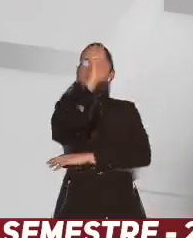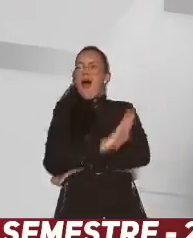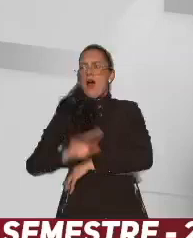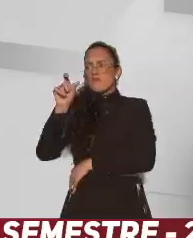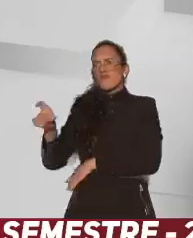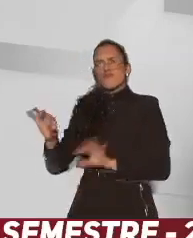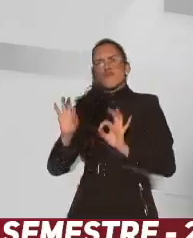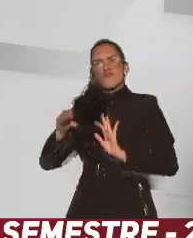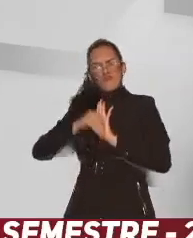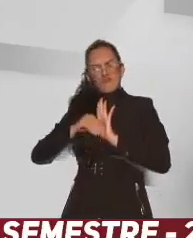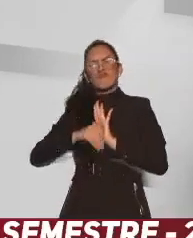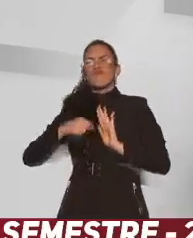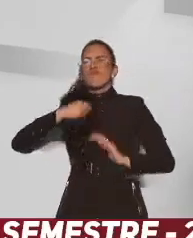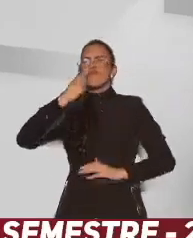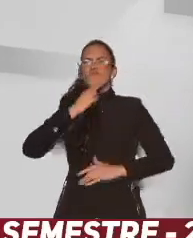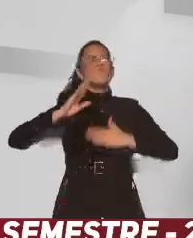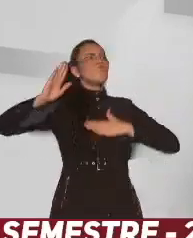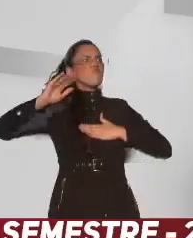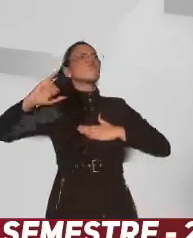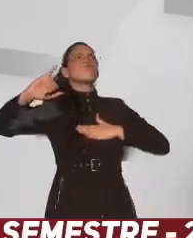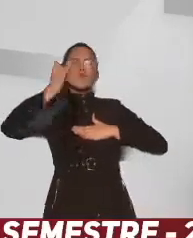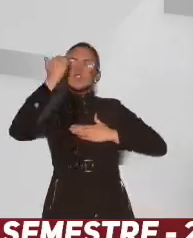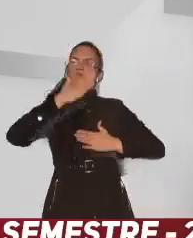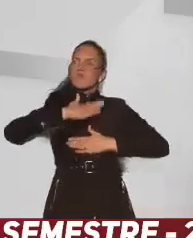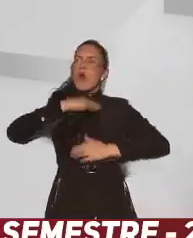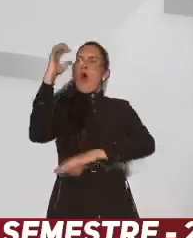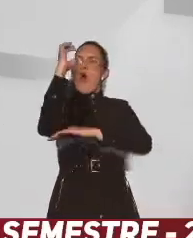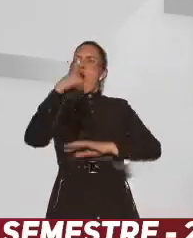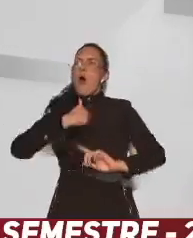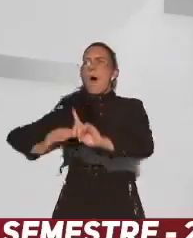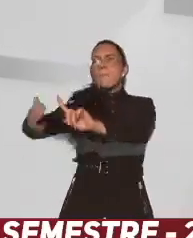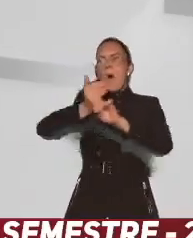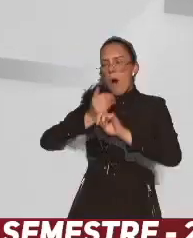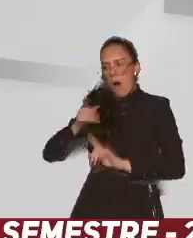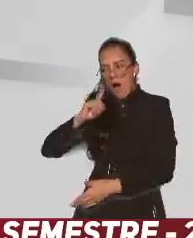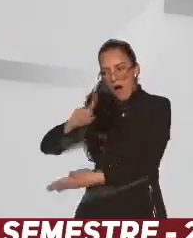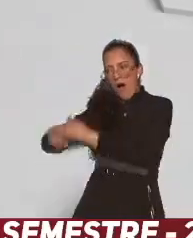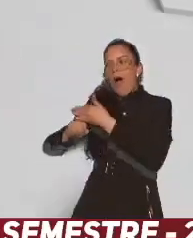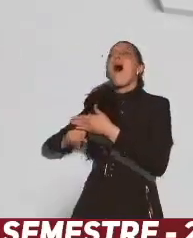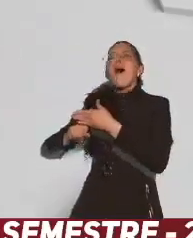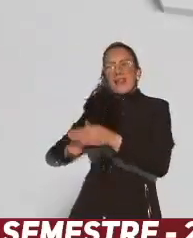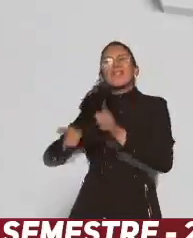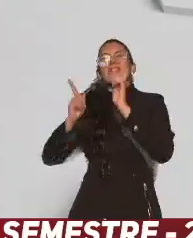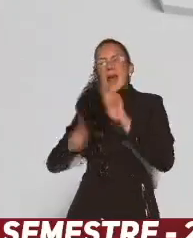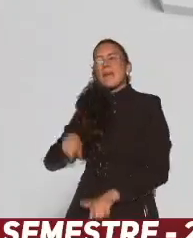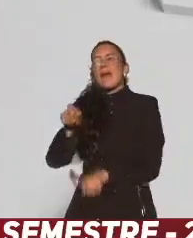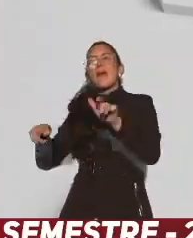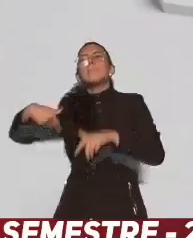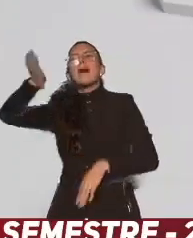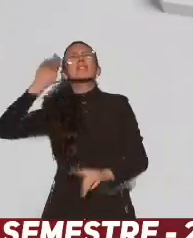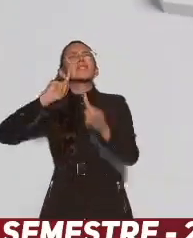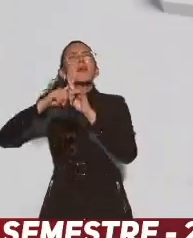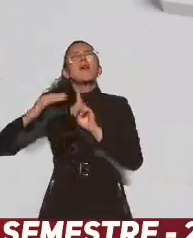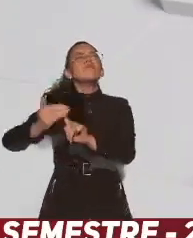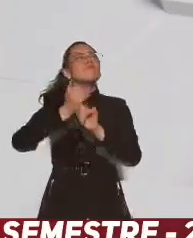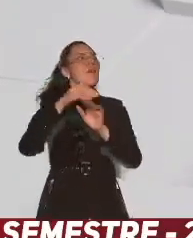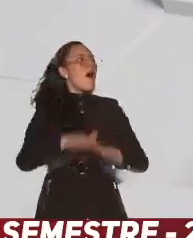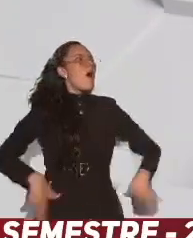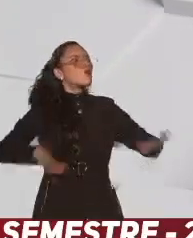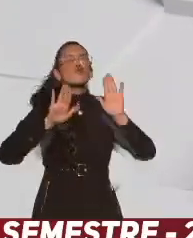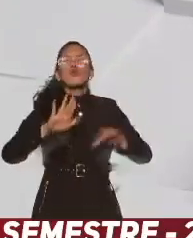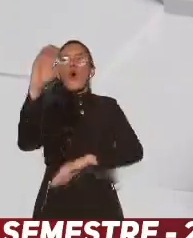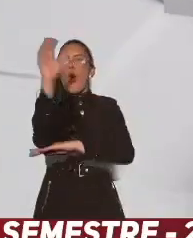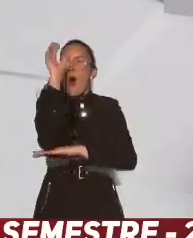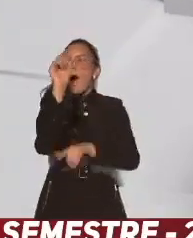a proteger nuestra patria y al mismo tiempo proveer defensa y seguridad al pueblo colombiano y a sus bienes.